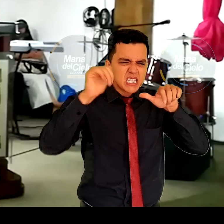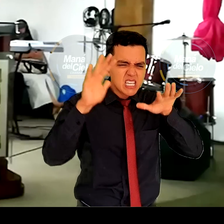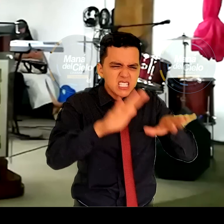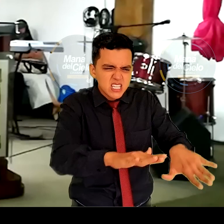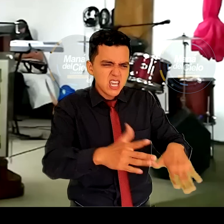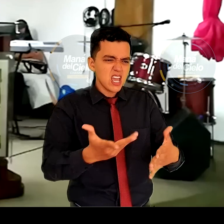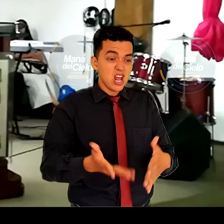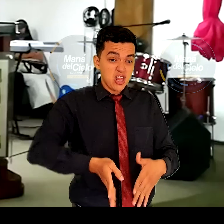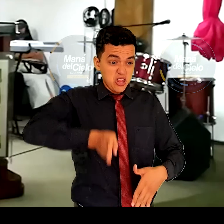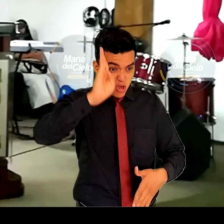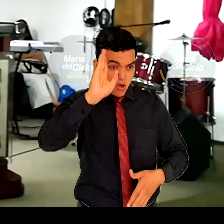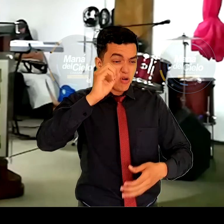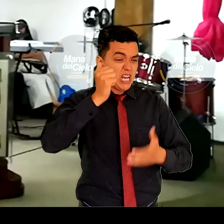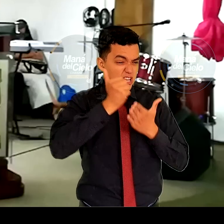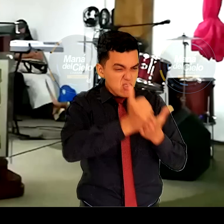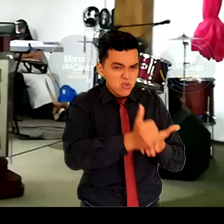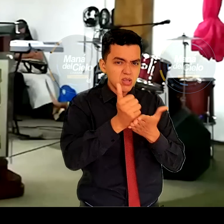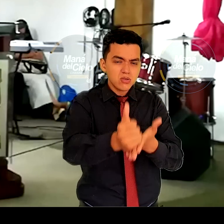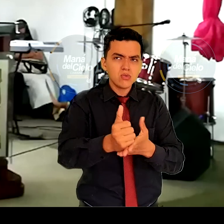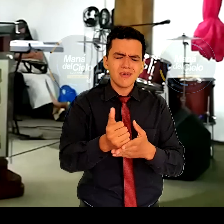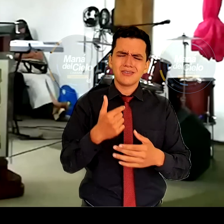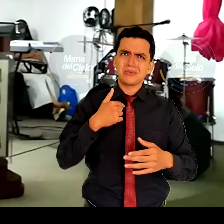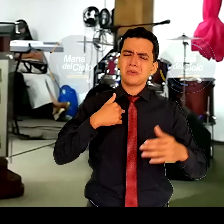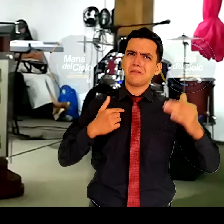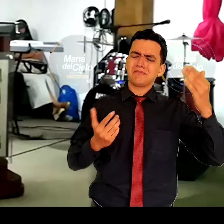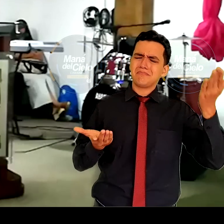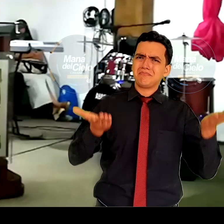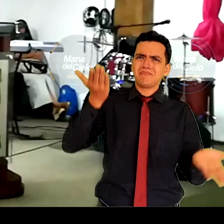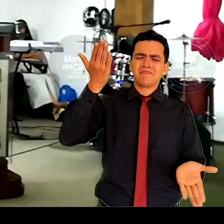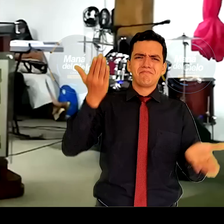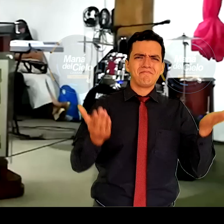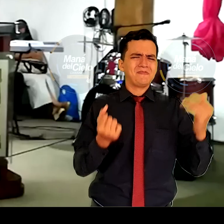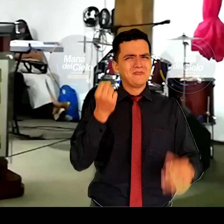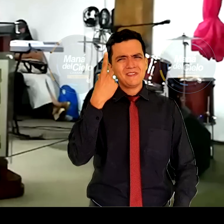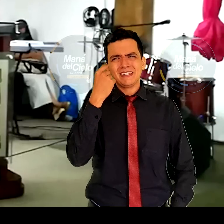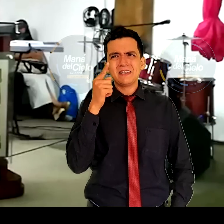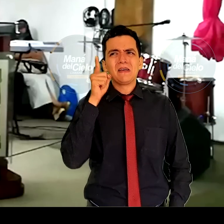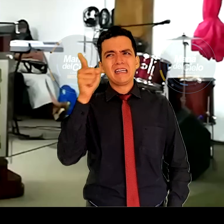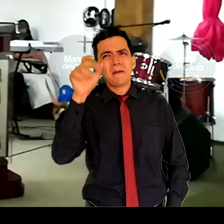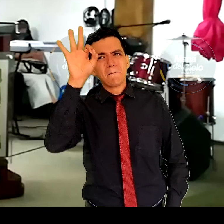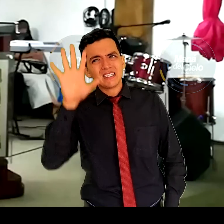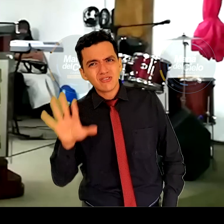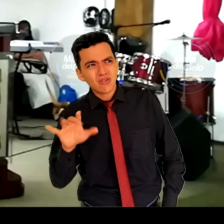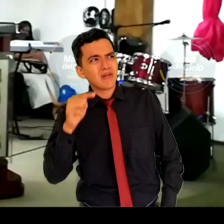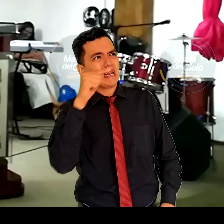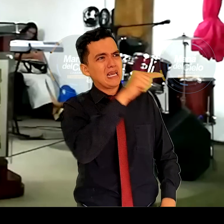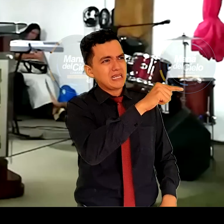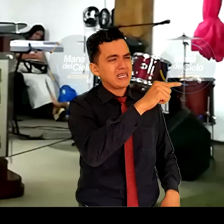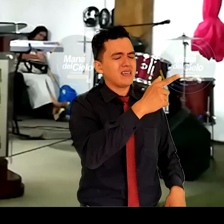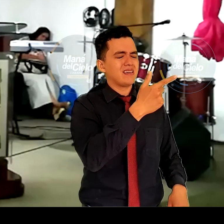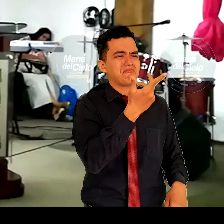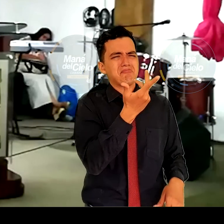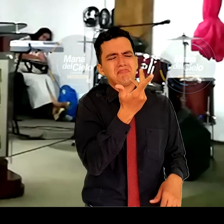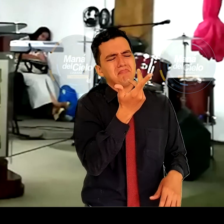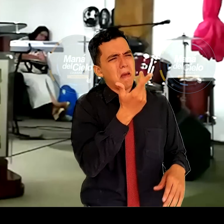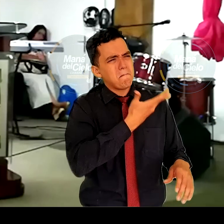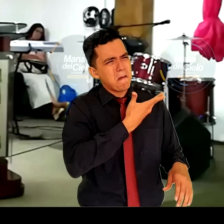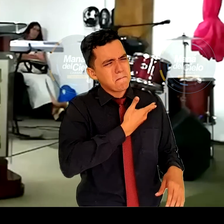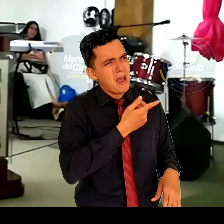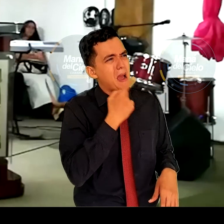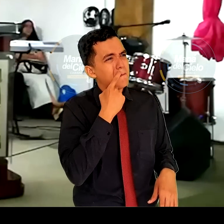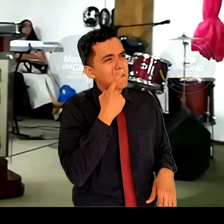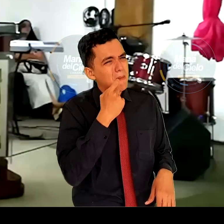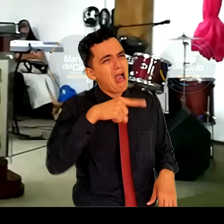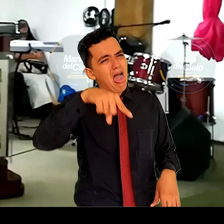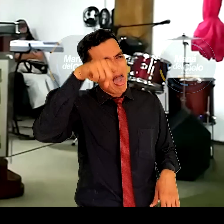tenía una lucha entre lo que decía el pastor y lo que decía mi mamá. Entonces a lo último yo dije: bueno, aquí lo que yo voy a hacer. Una amiga me invitó que fuéramos a